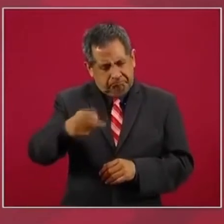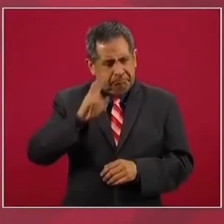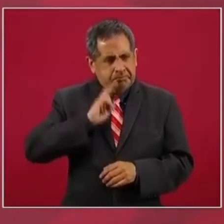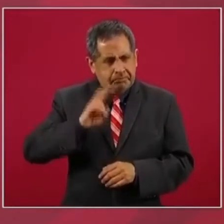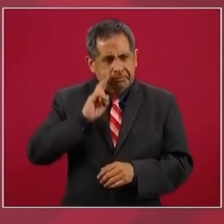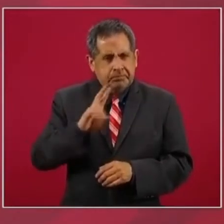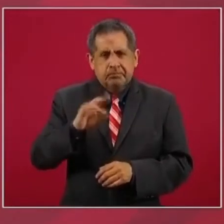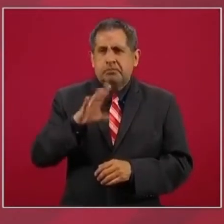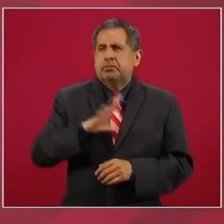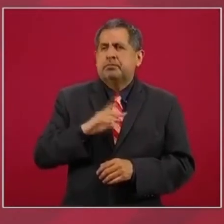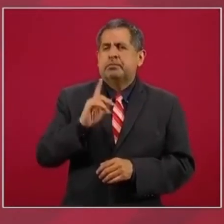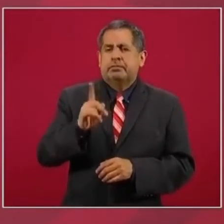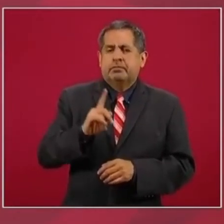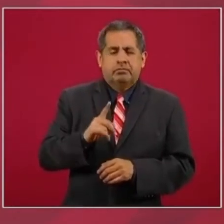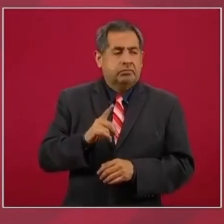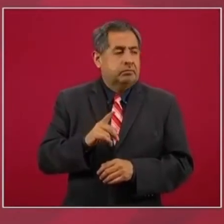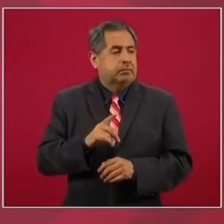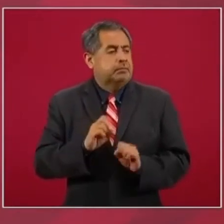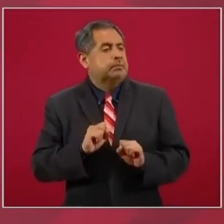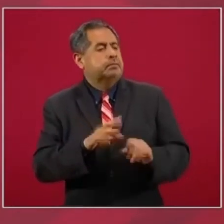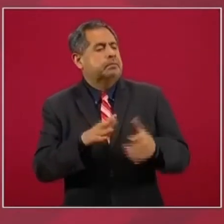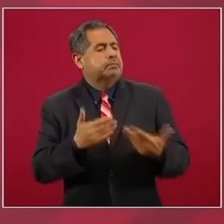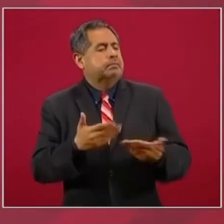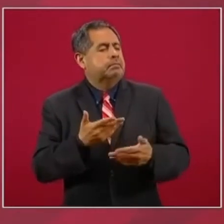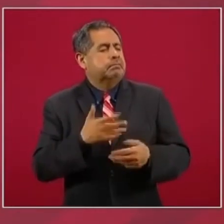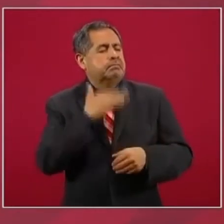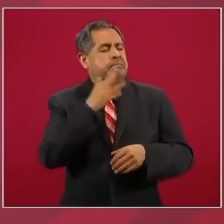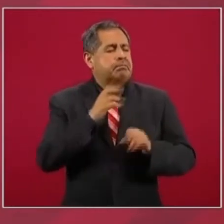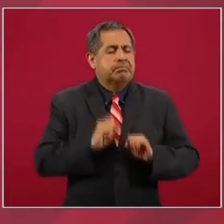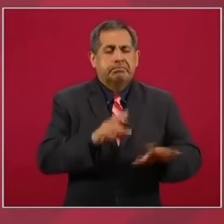porque no hay tolerancia con la corrupción.